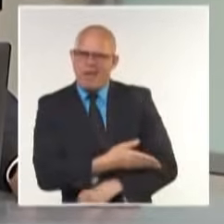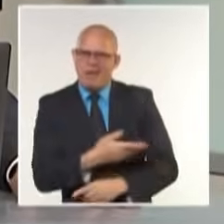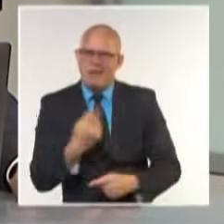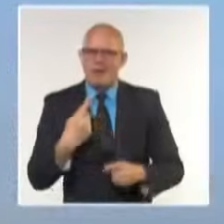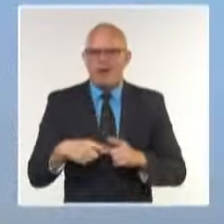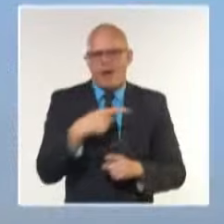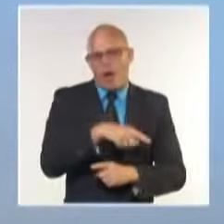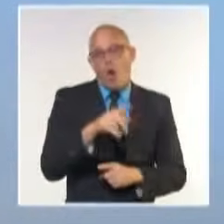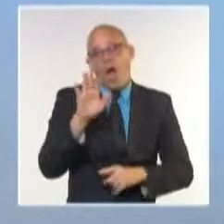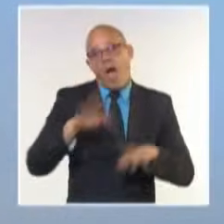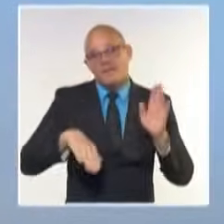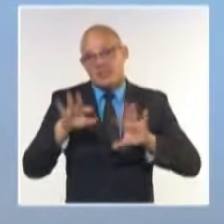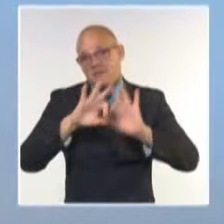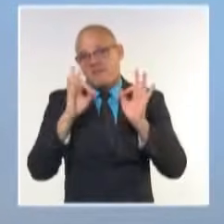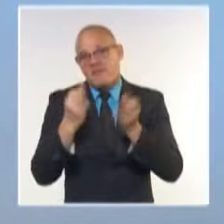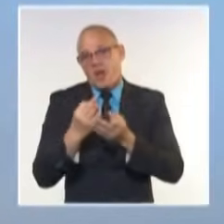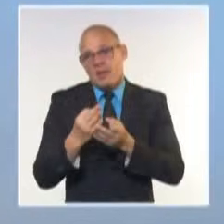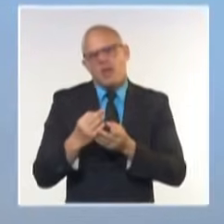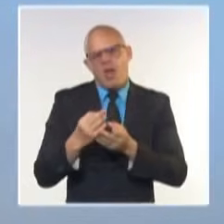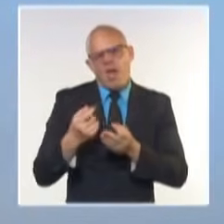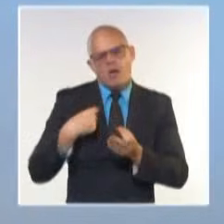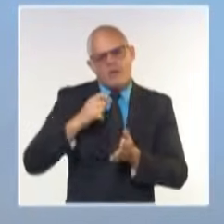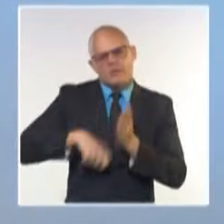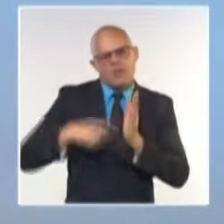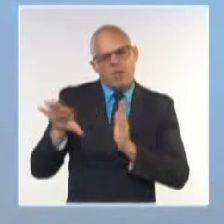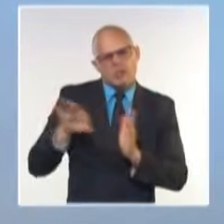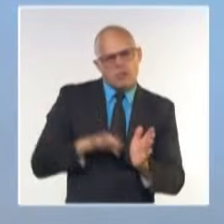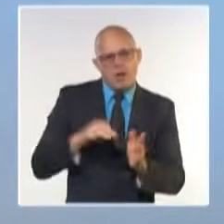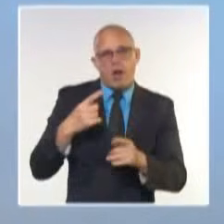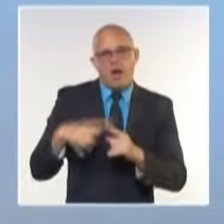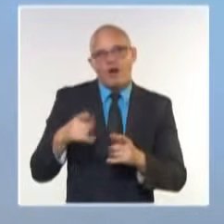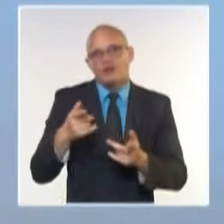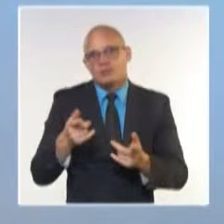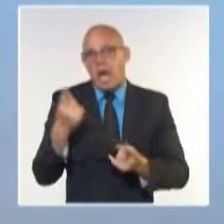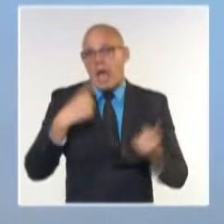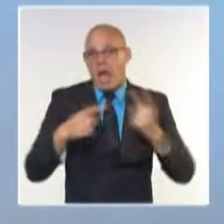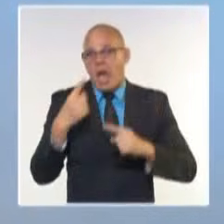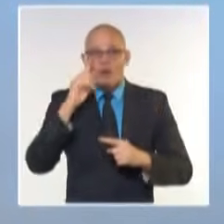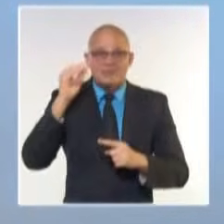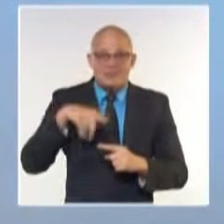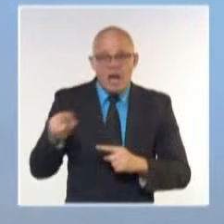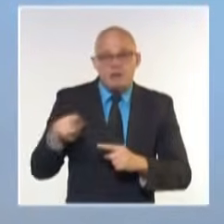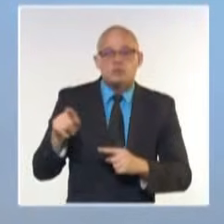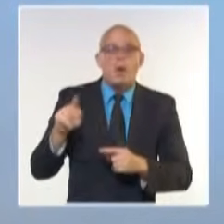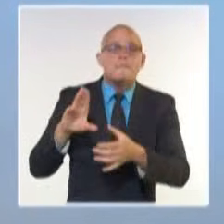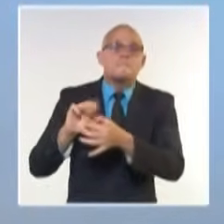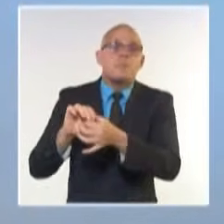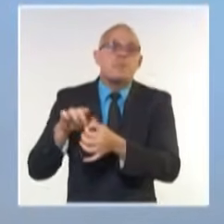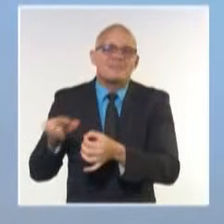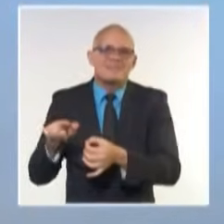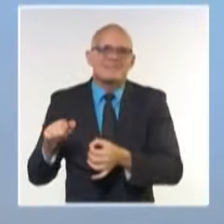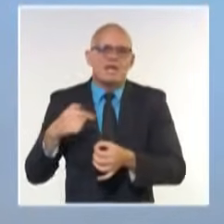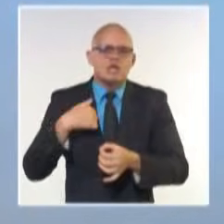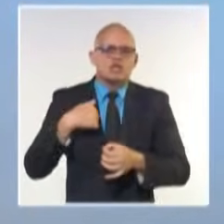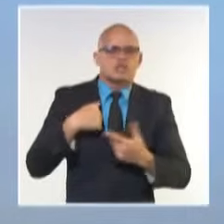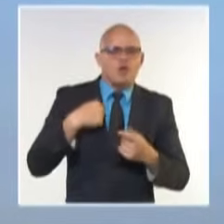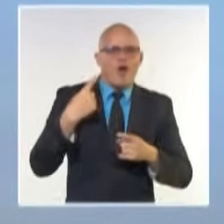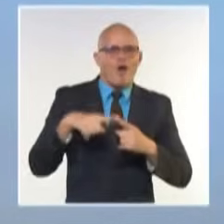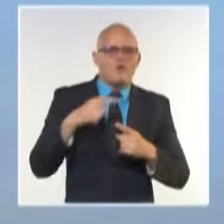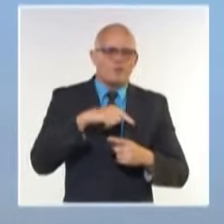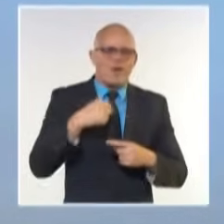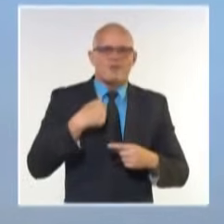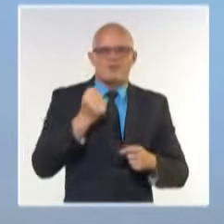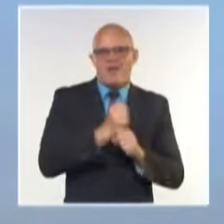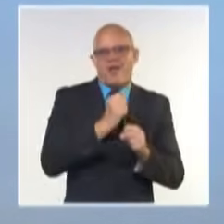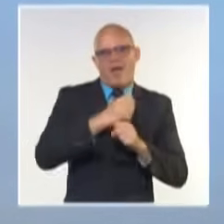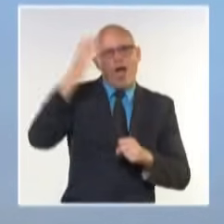de familiaridad entre personas que están en el sector privado y que el sector estatal viene por aquí y lo favorece a la hora de